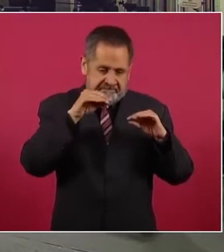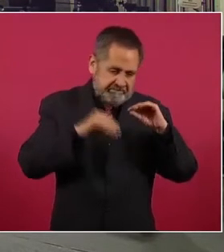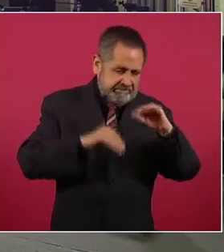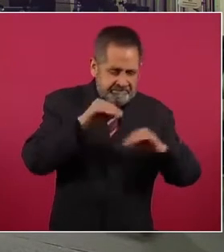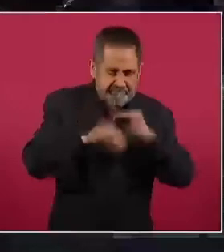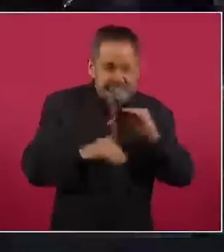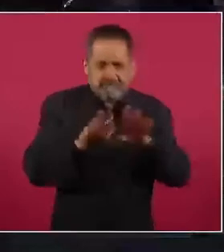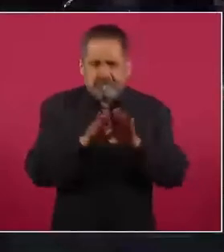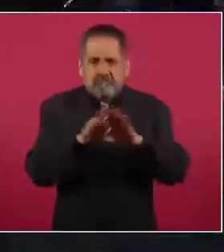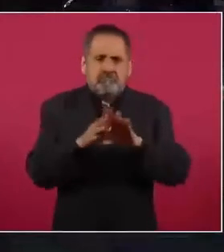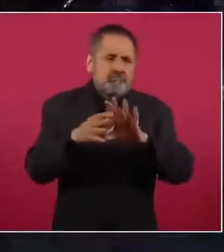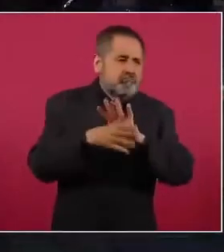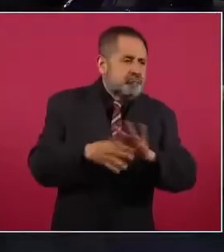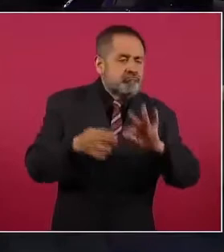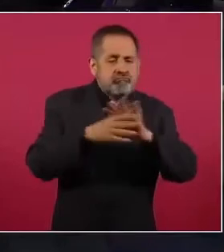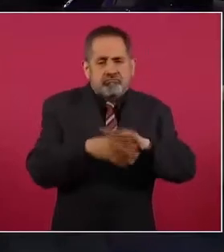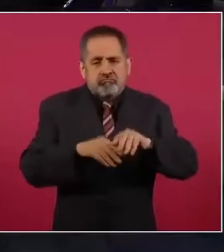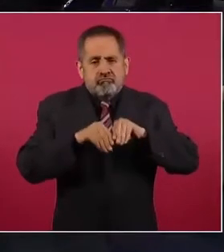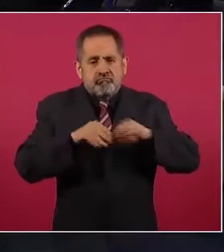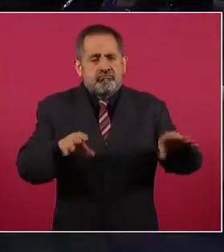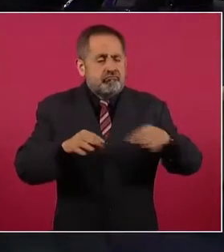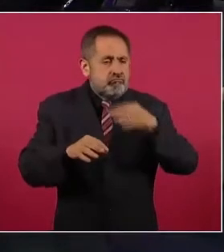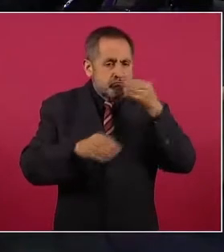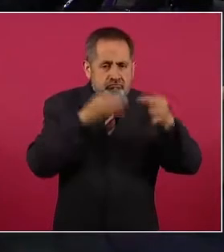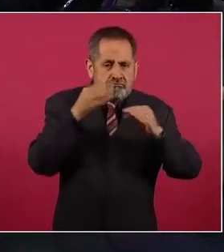un volante